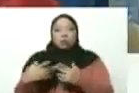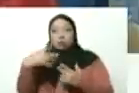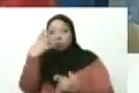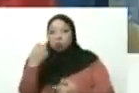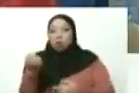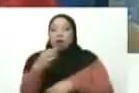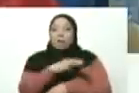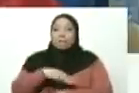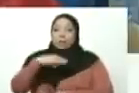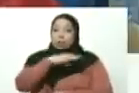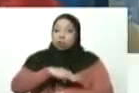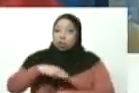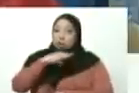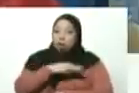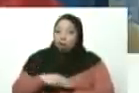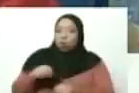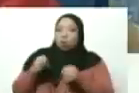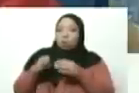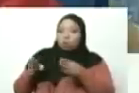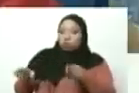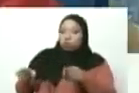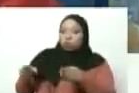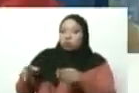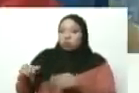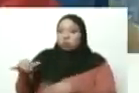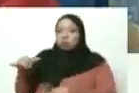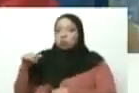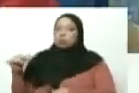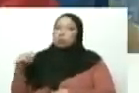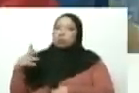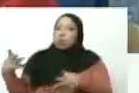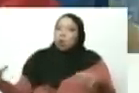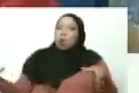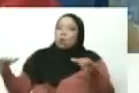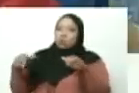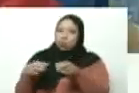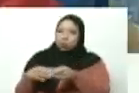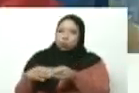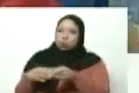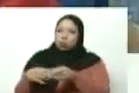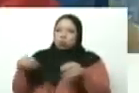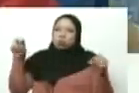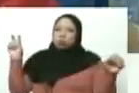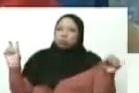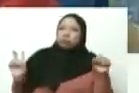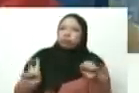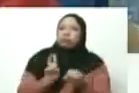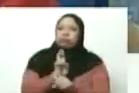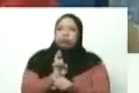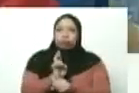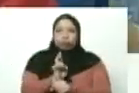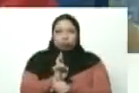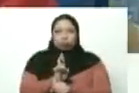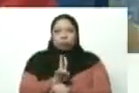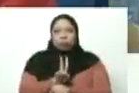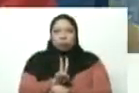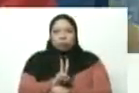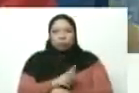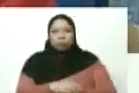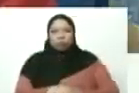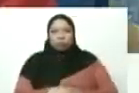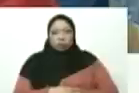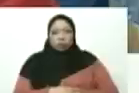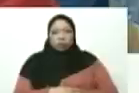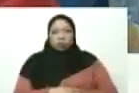el ministerio público y entonces se acercaron un grupo de víctimas estafados de esa